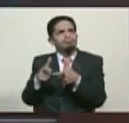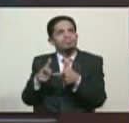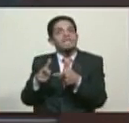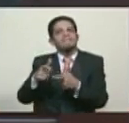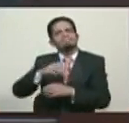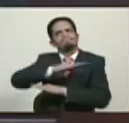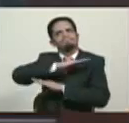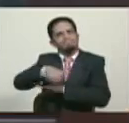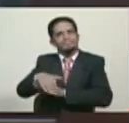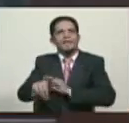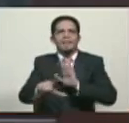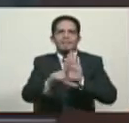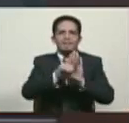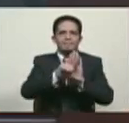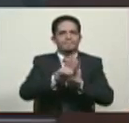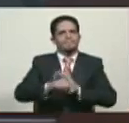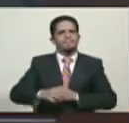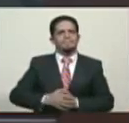peso de la ley.